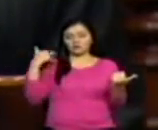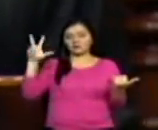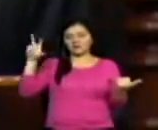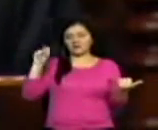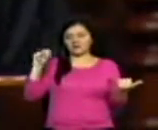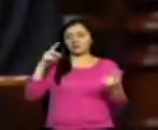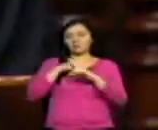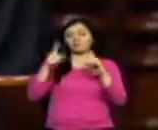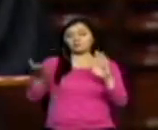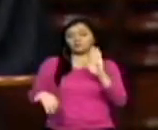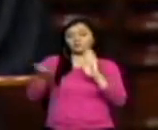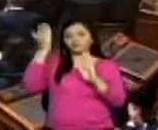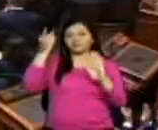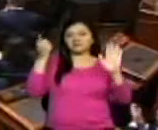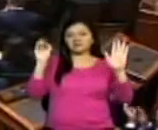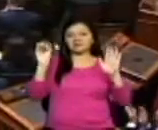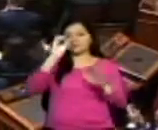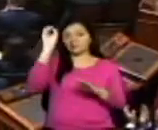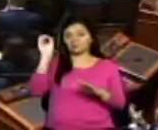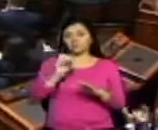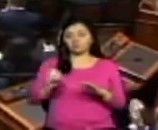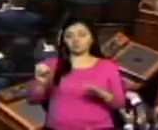formalizados.